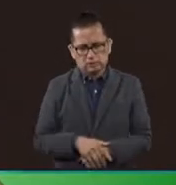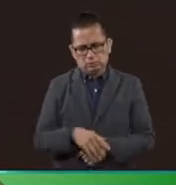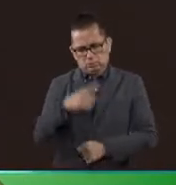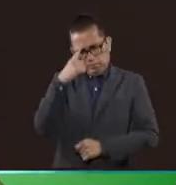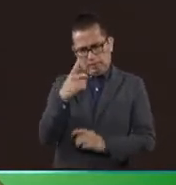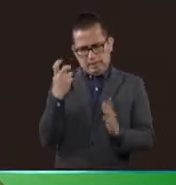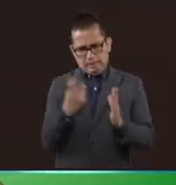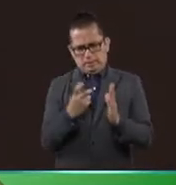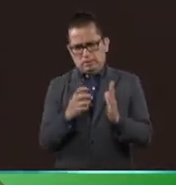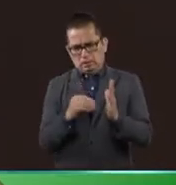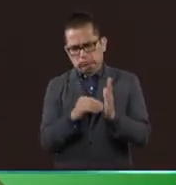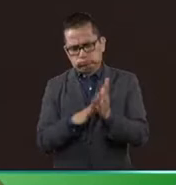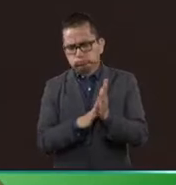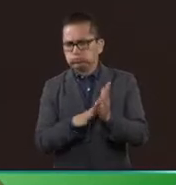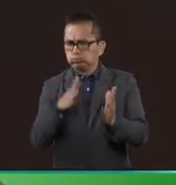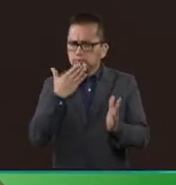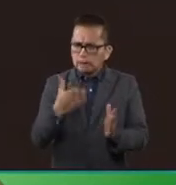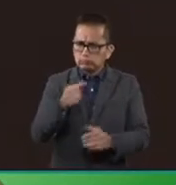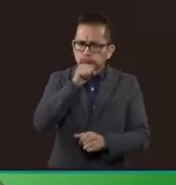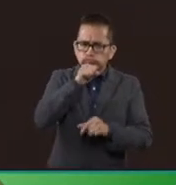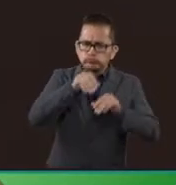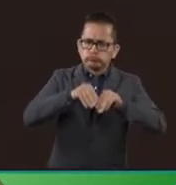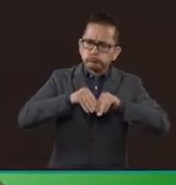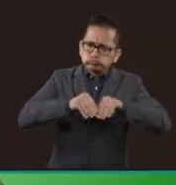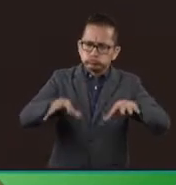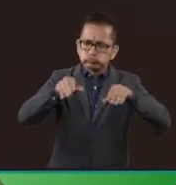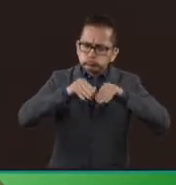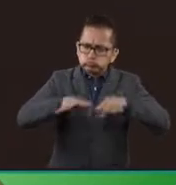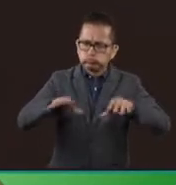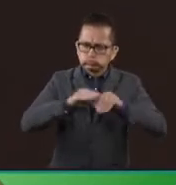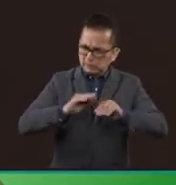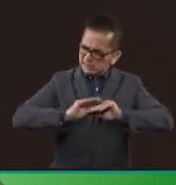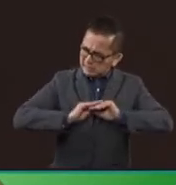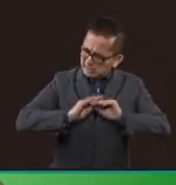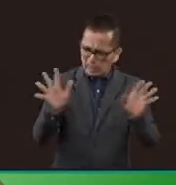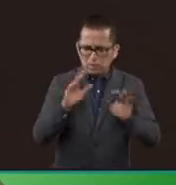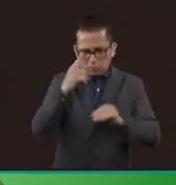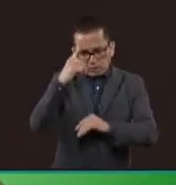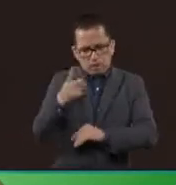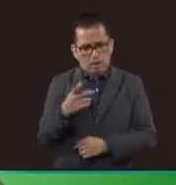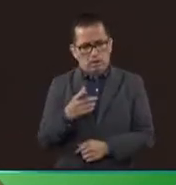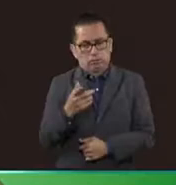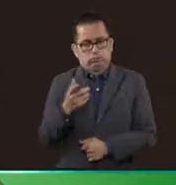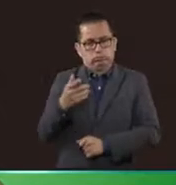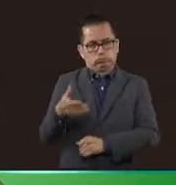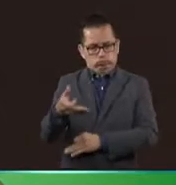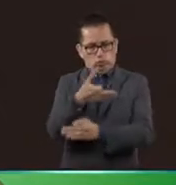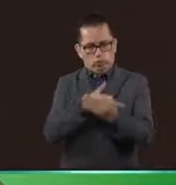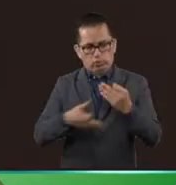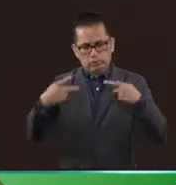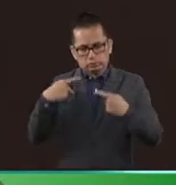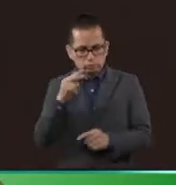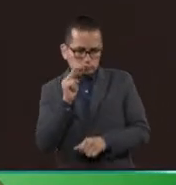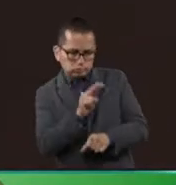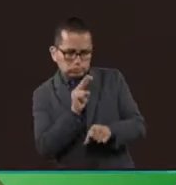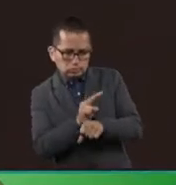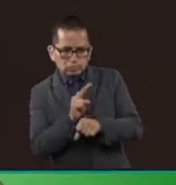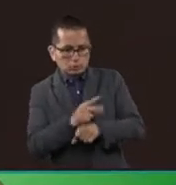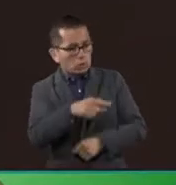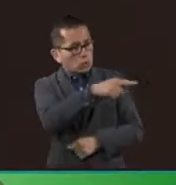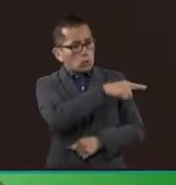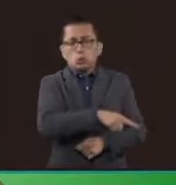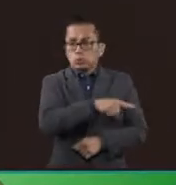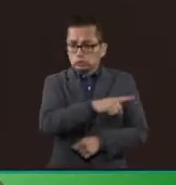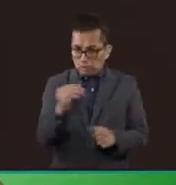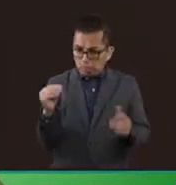principio de máxima publicidad quien permita que aún Y ustedes tomando la decisión de Quiénes Irán en la